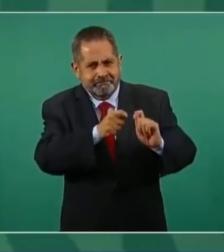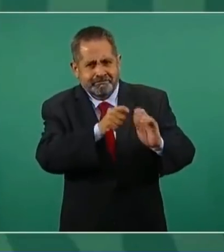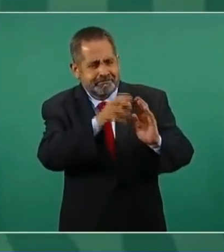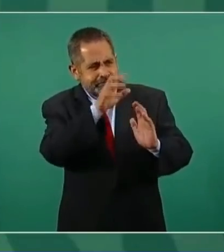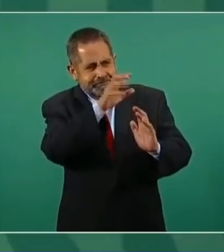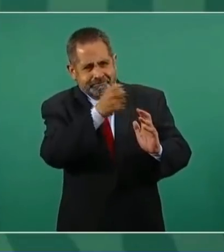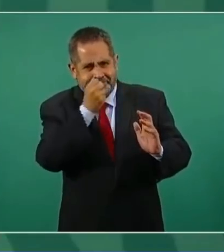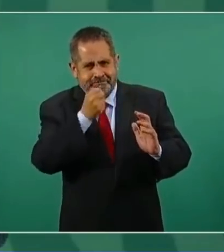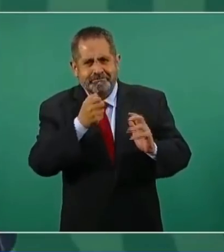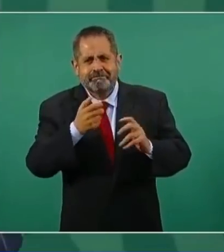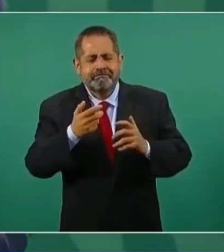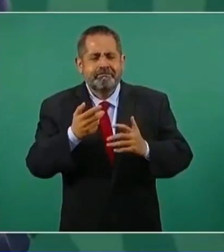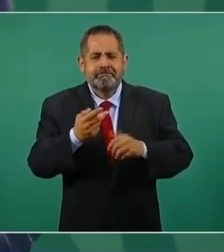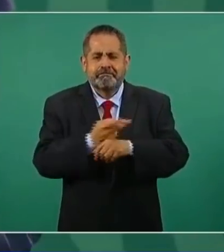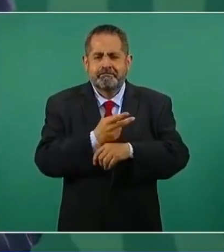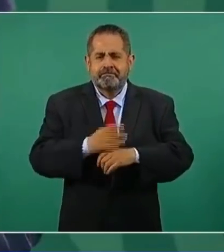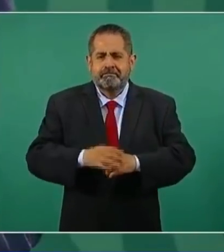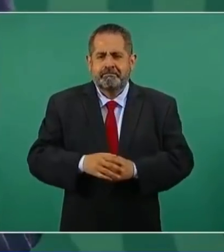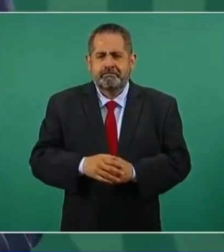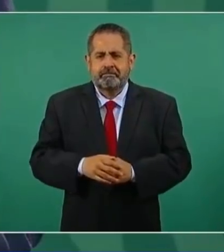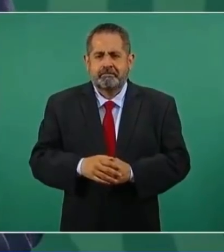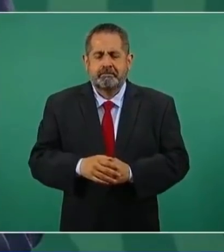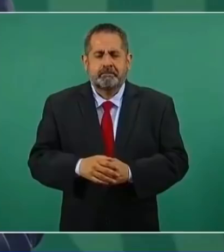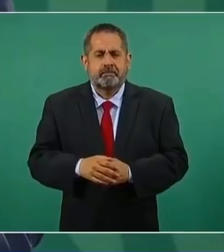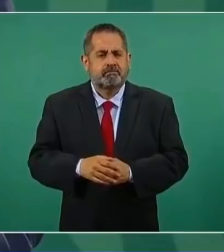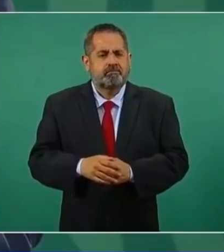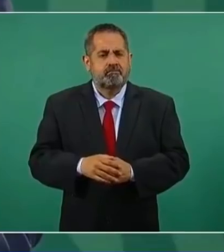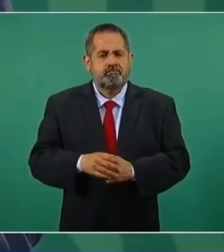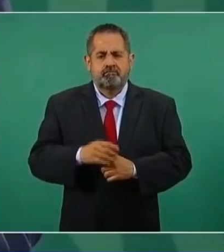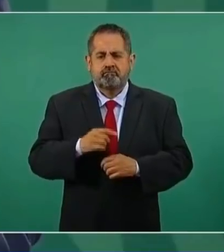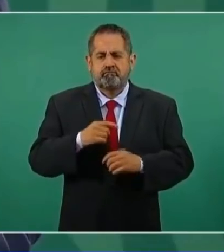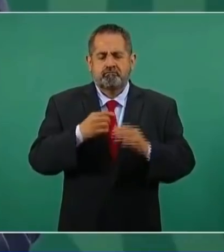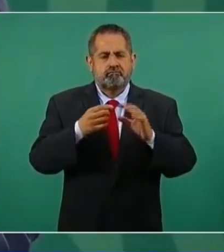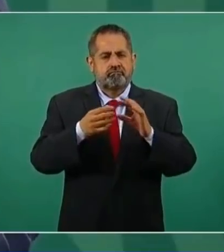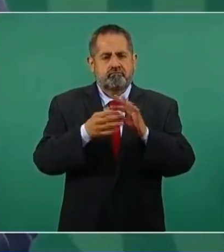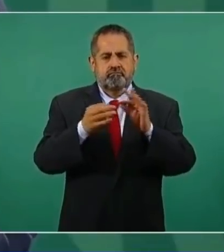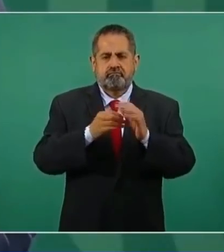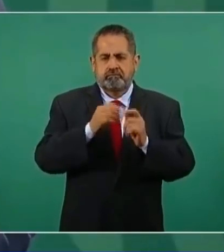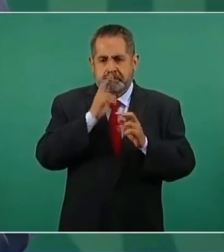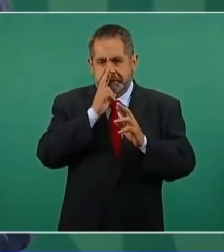y vamos a dar respuesta a